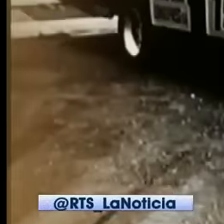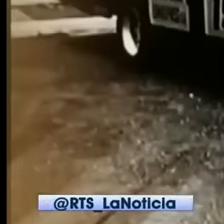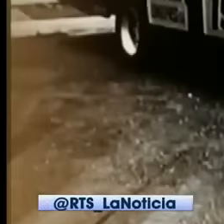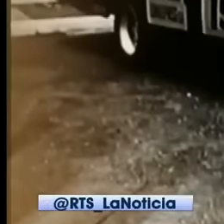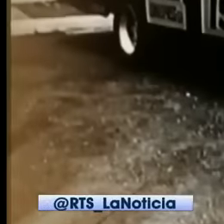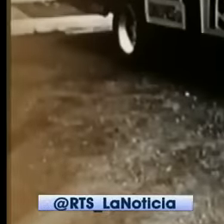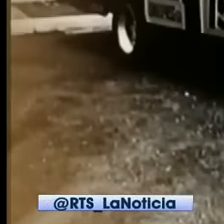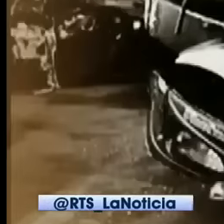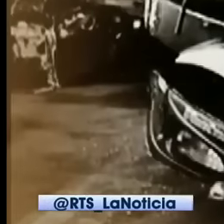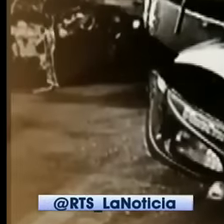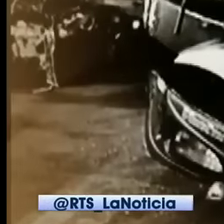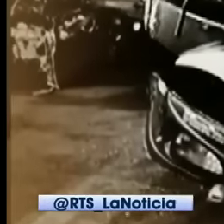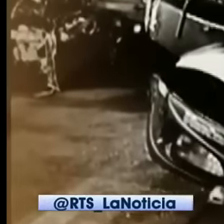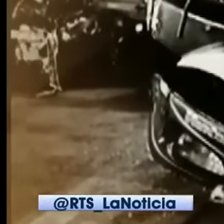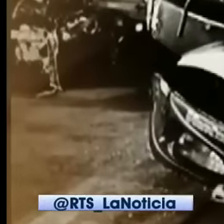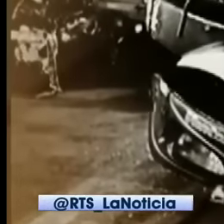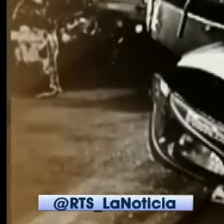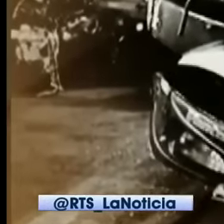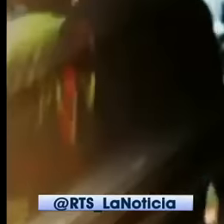alcohol